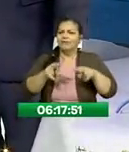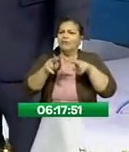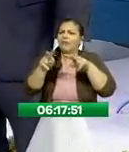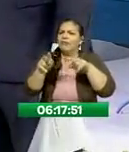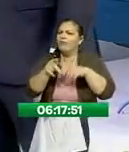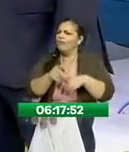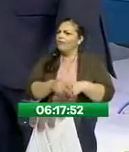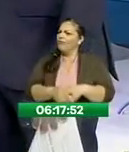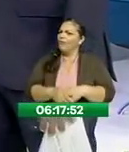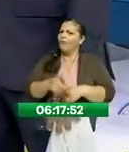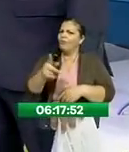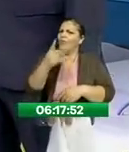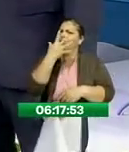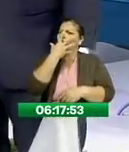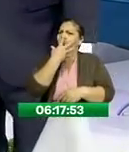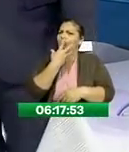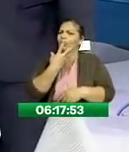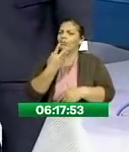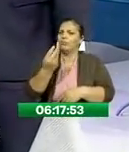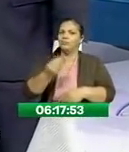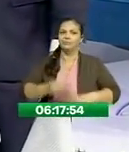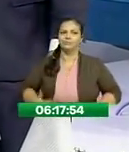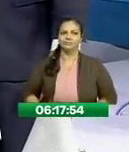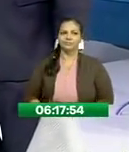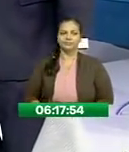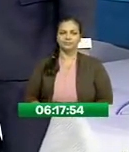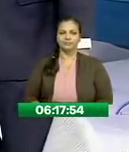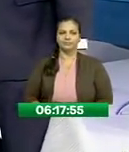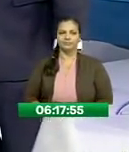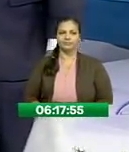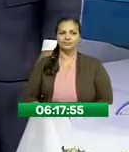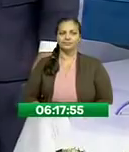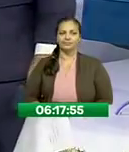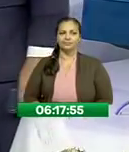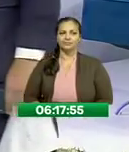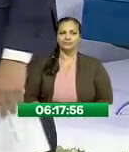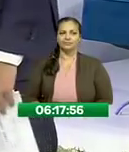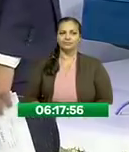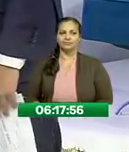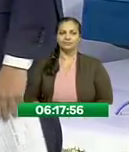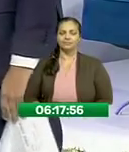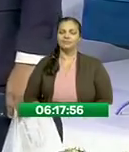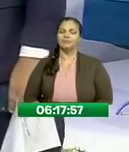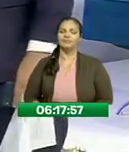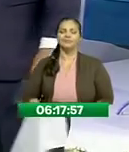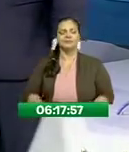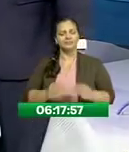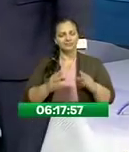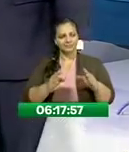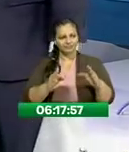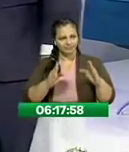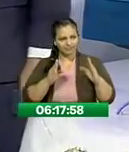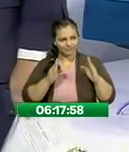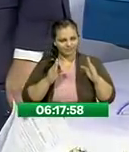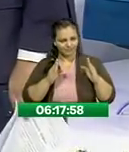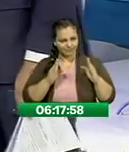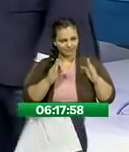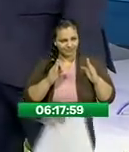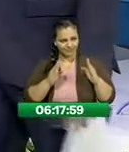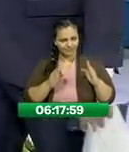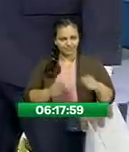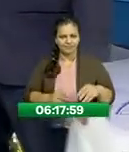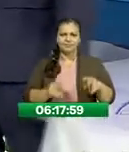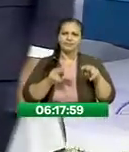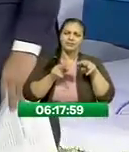ahí, ¿no? Que con el paso, el pa... ¿Qué? No, escucha. Ahorita también te guapo. Ya. El paso de los años no